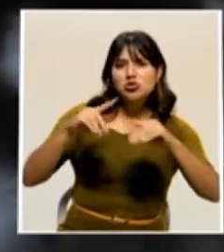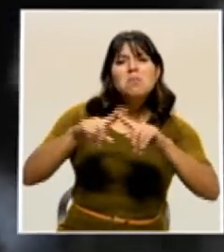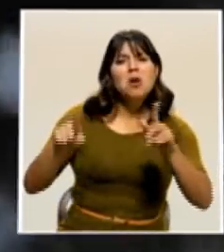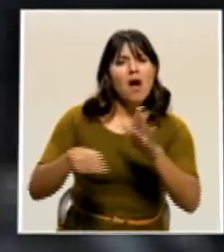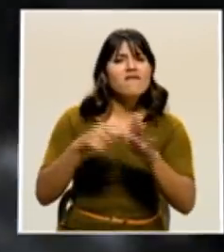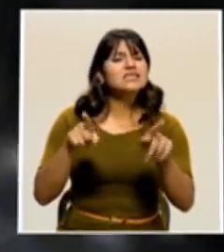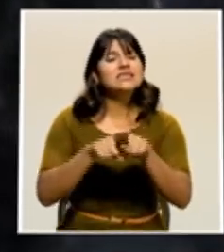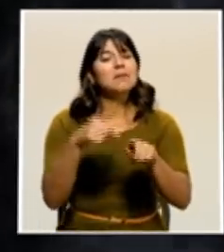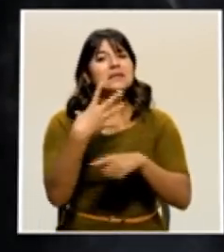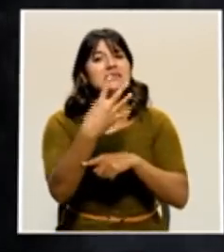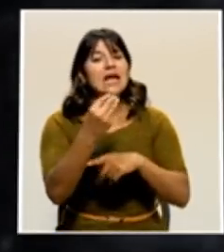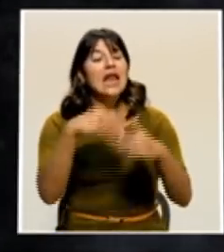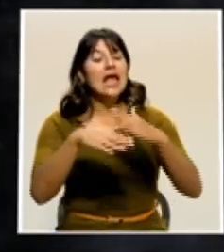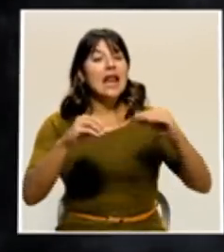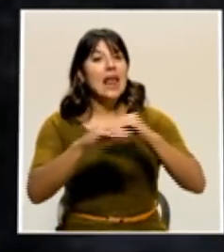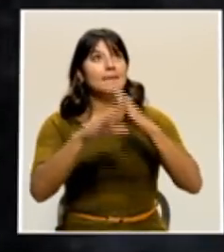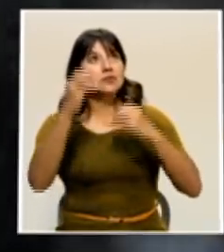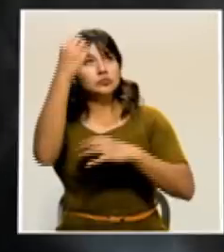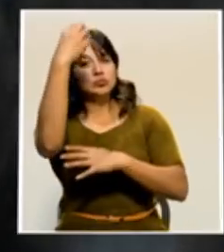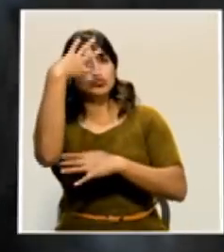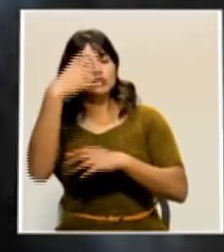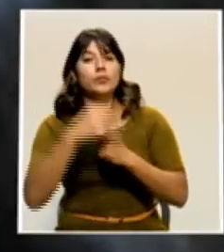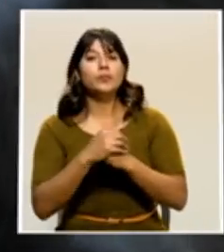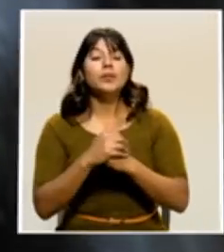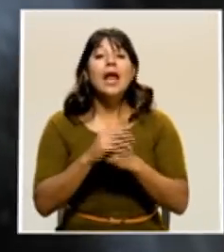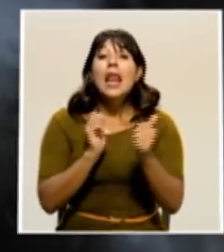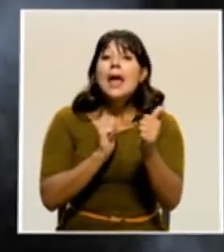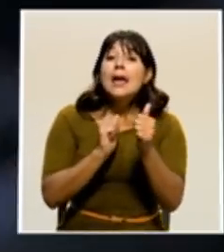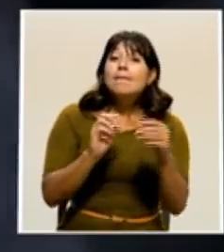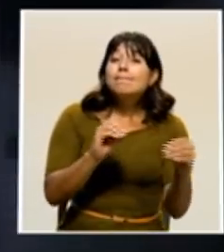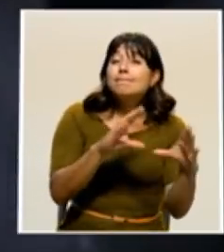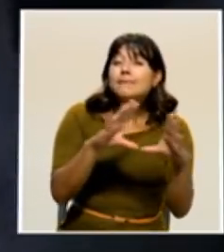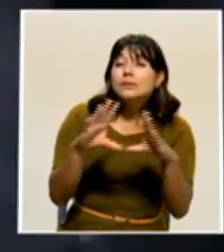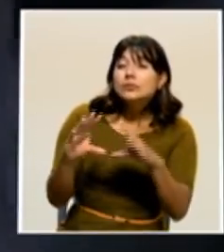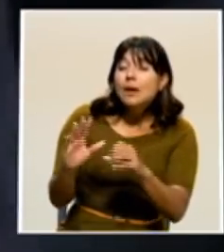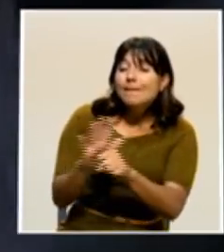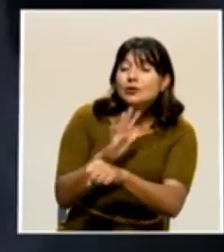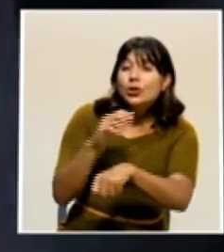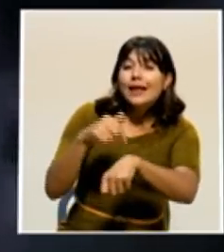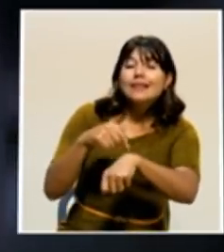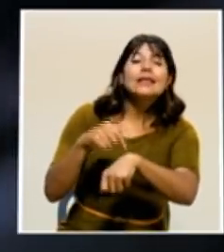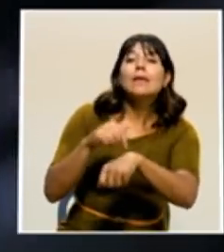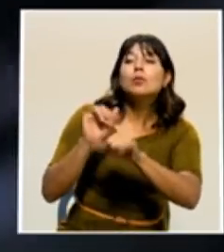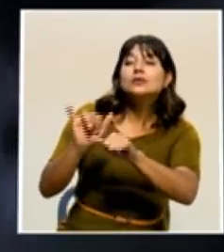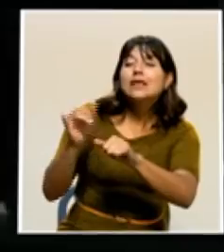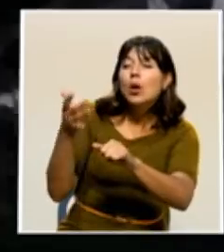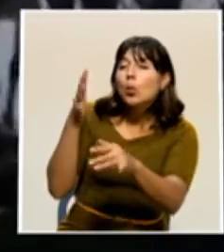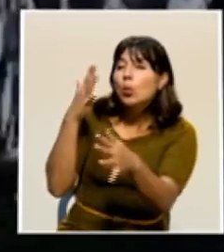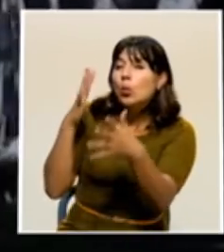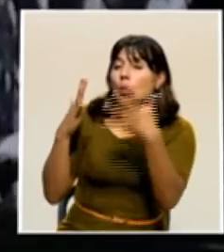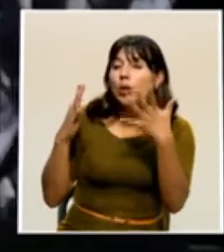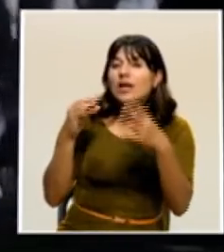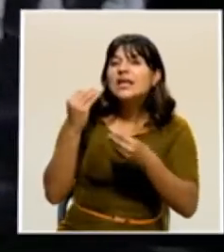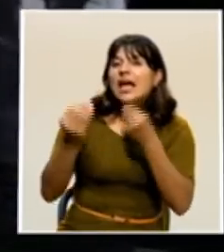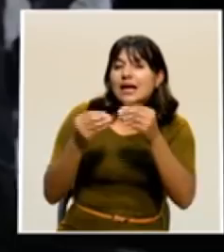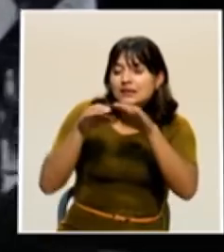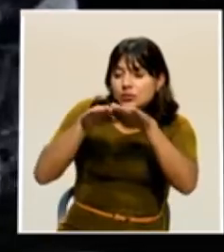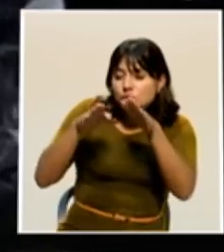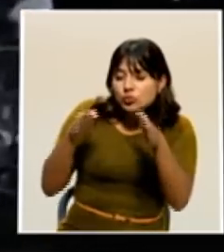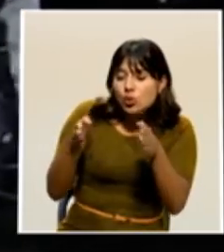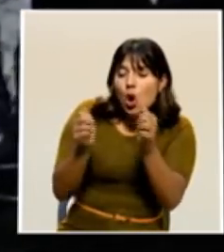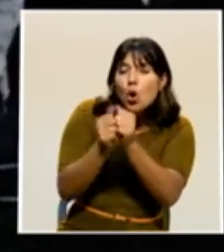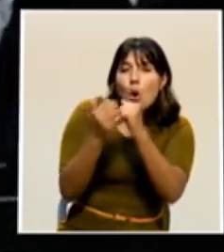sale en el día a tomar el sol. Pasa la mayor parte del tiempo en el bosque y hace su madriguera con troncos huecos o